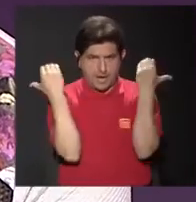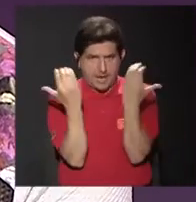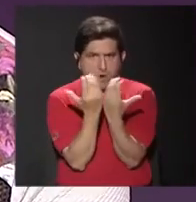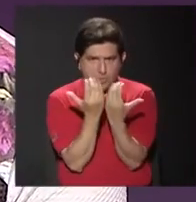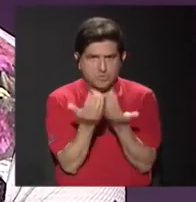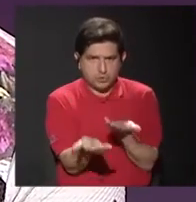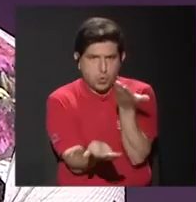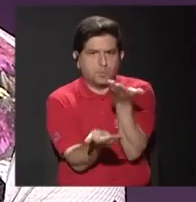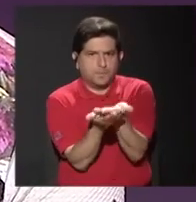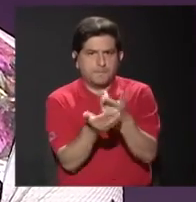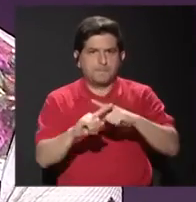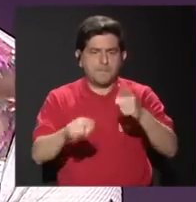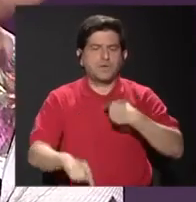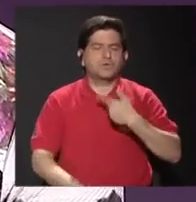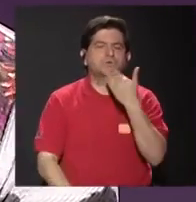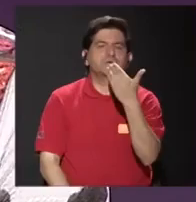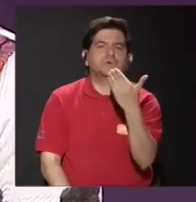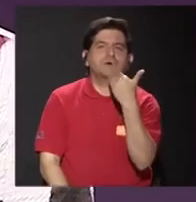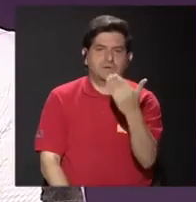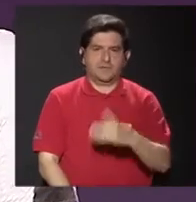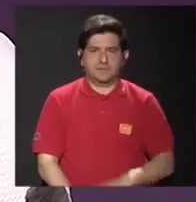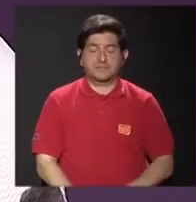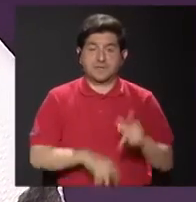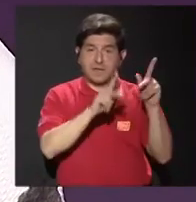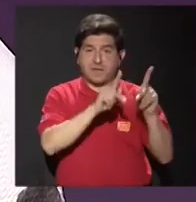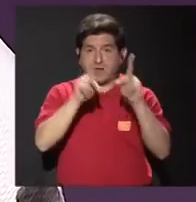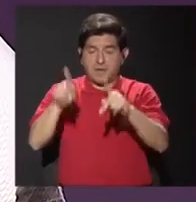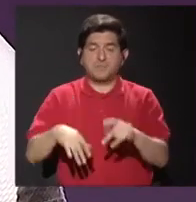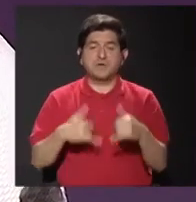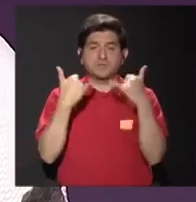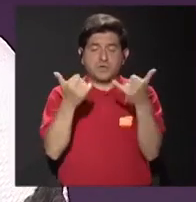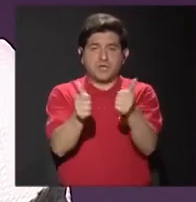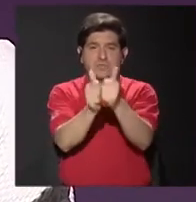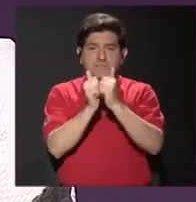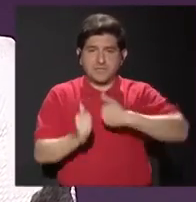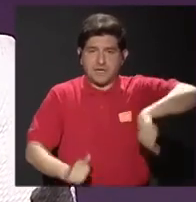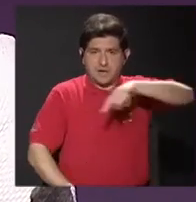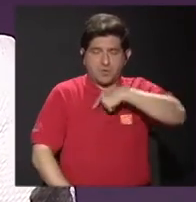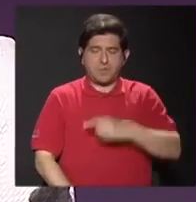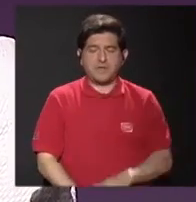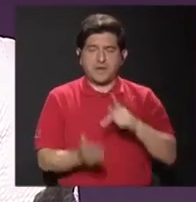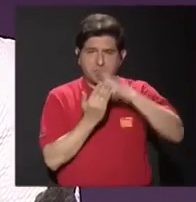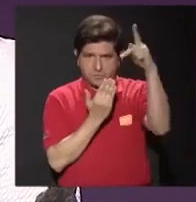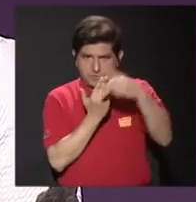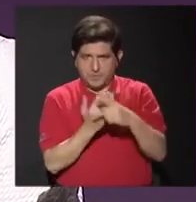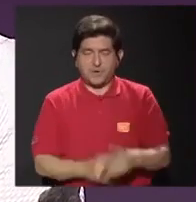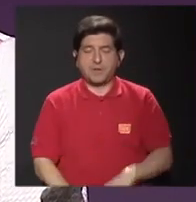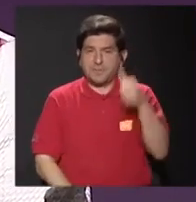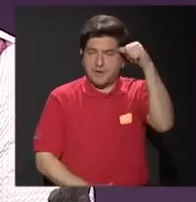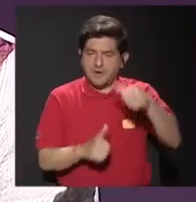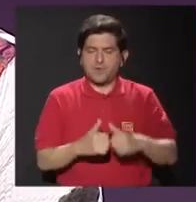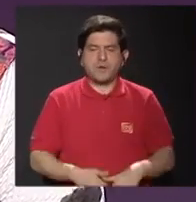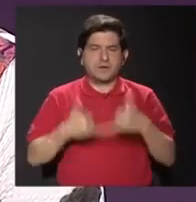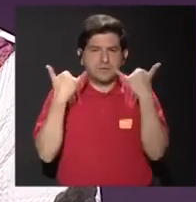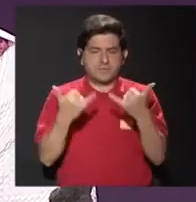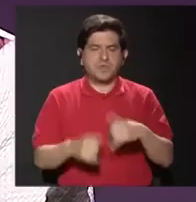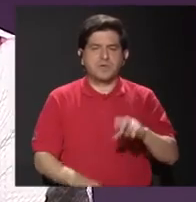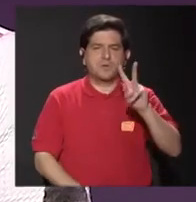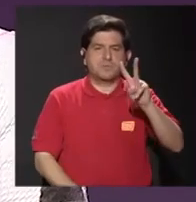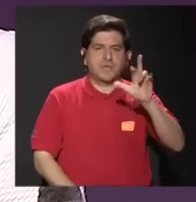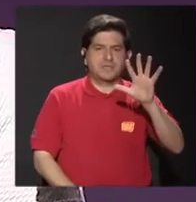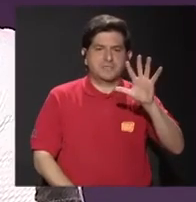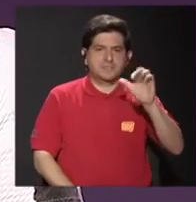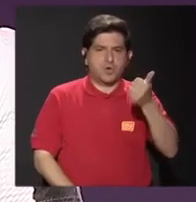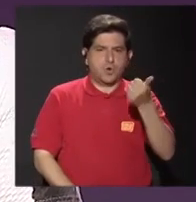sin embargo también tengo que agradecerle a las personas que nos están acompañando en irreverencia recuerde que estamos en vivo 25 11 15